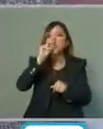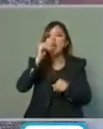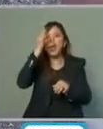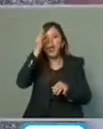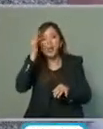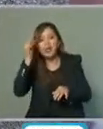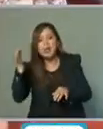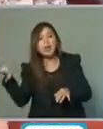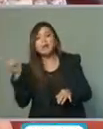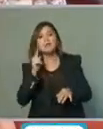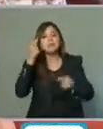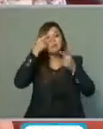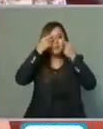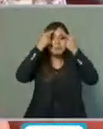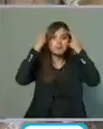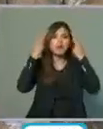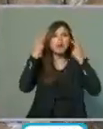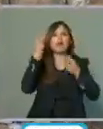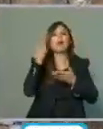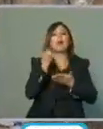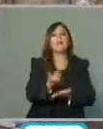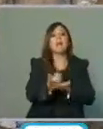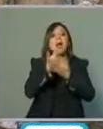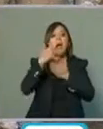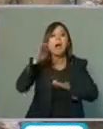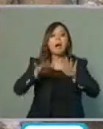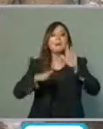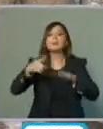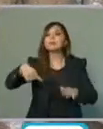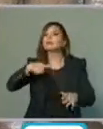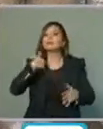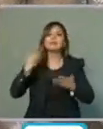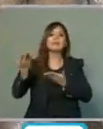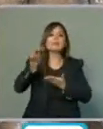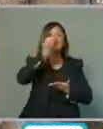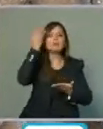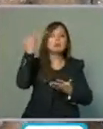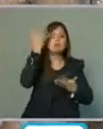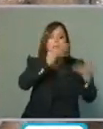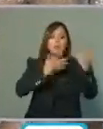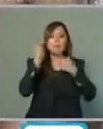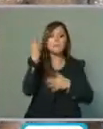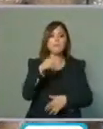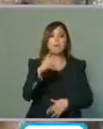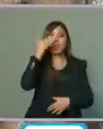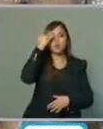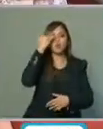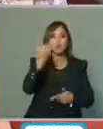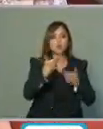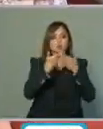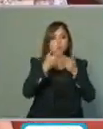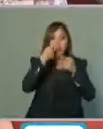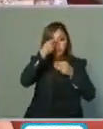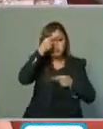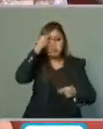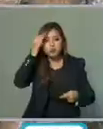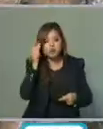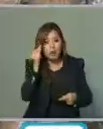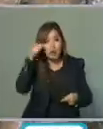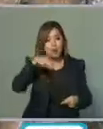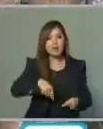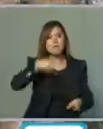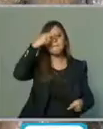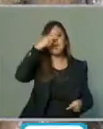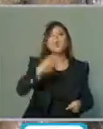nos puede resolver muchos problemas y evidentemente, bueno, nos va a durar muchísimo. Sí, porque además sí, es un sí. producto que aquí en México,